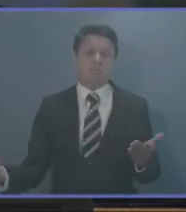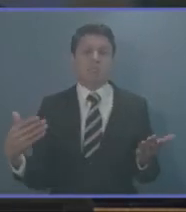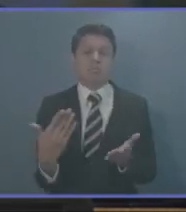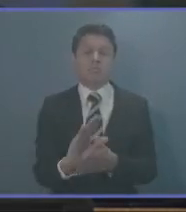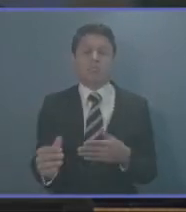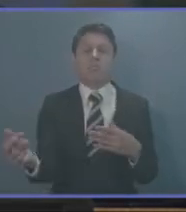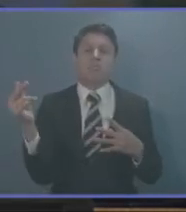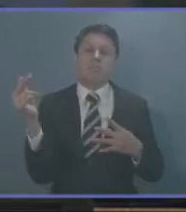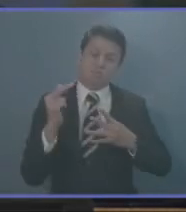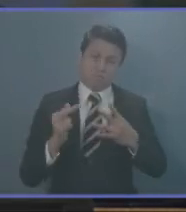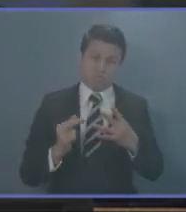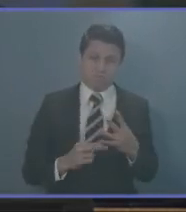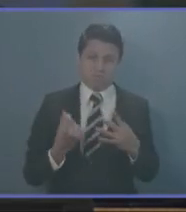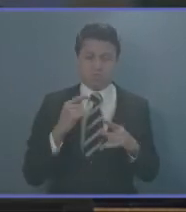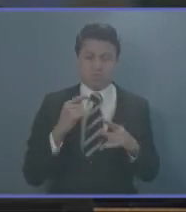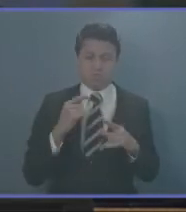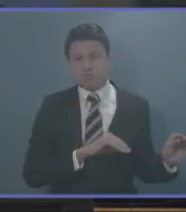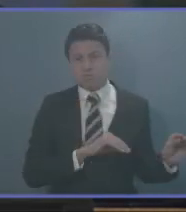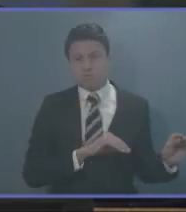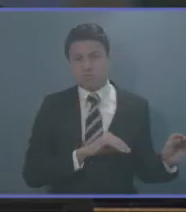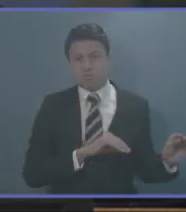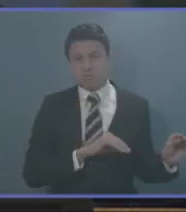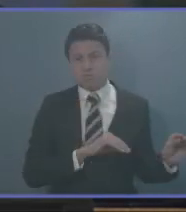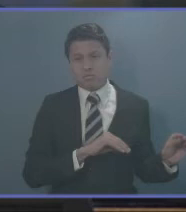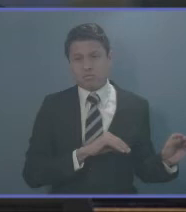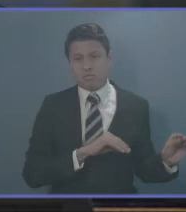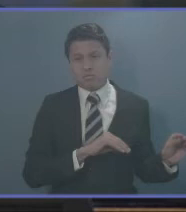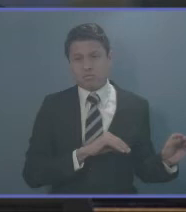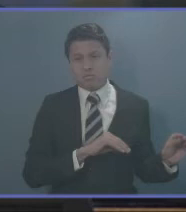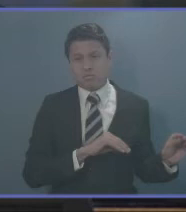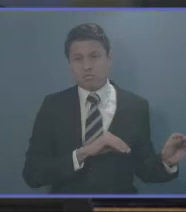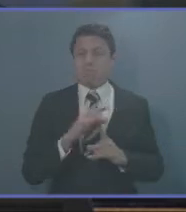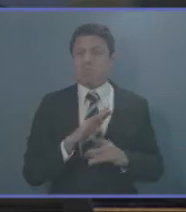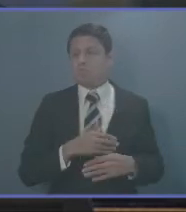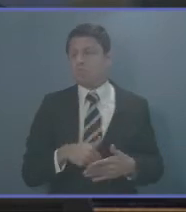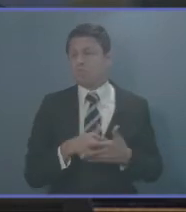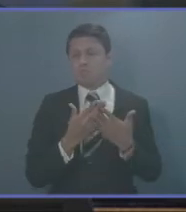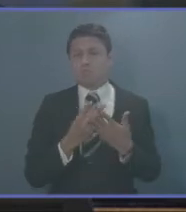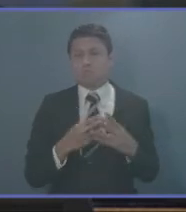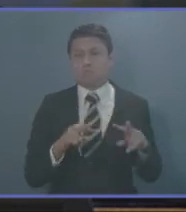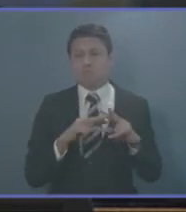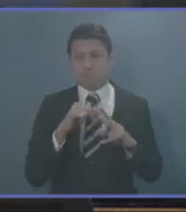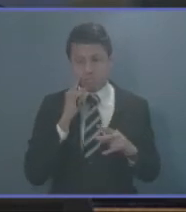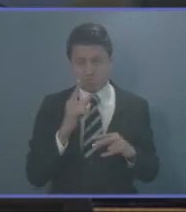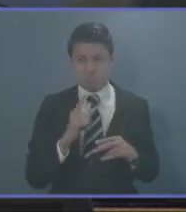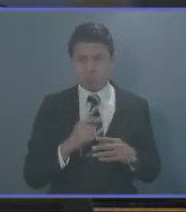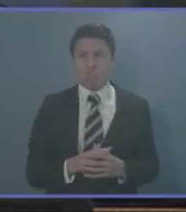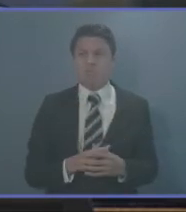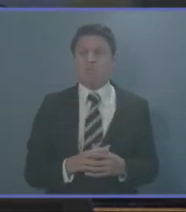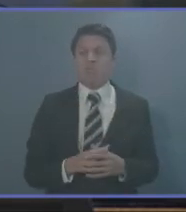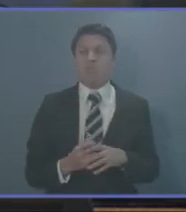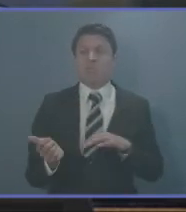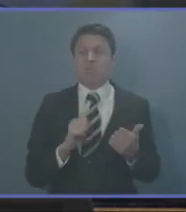normativa nacional aplicable. Caso contrario, no tendrán validez para ser deducibles.